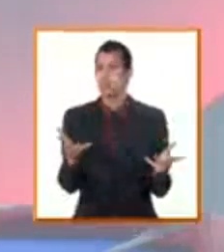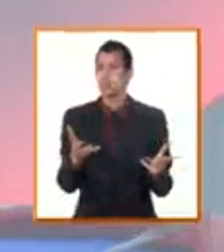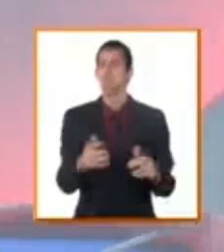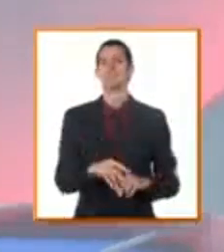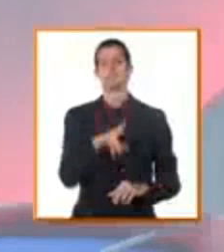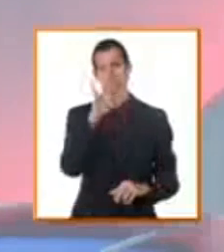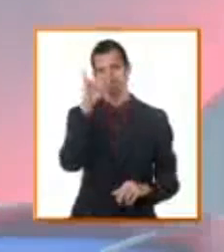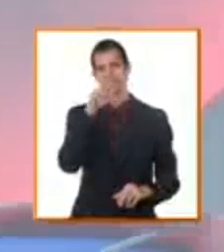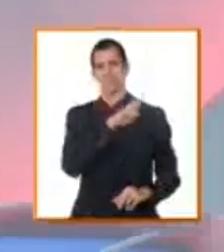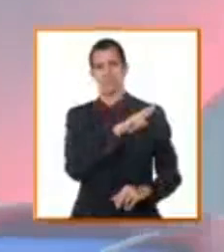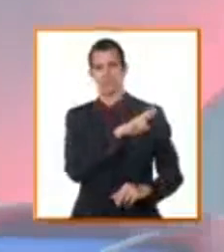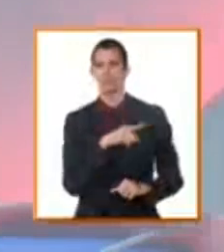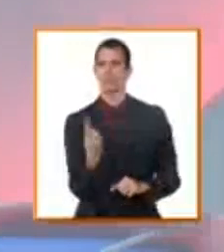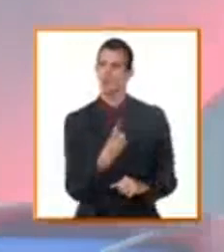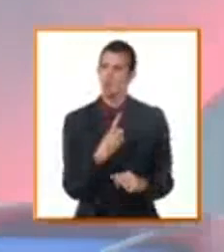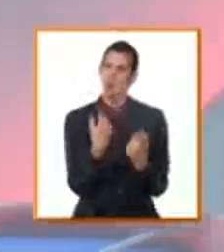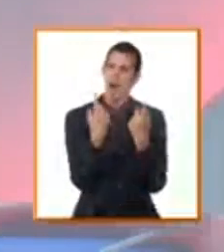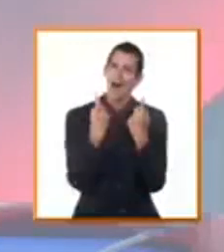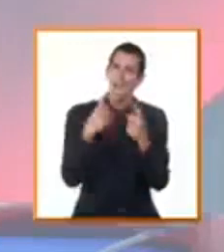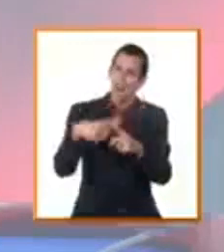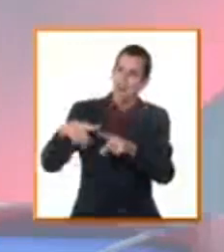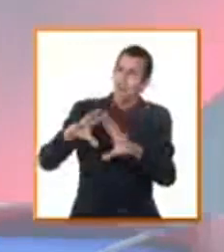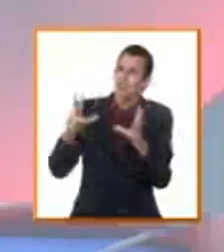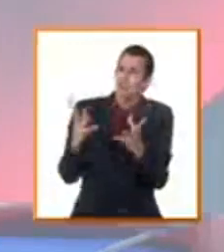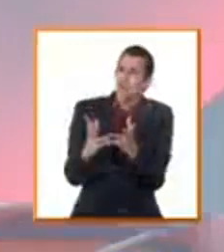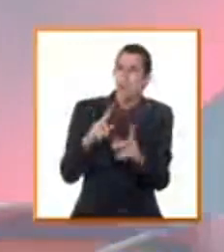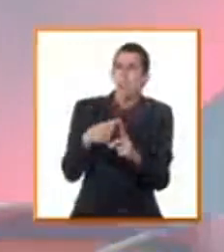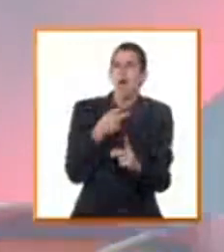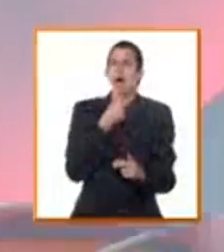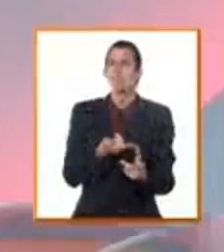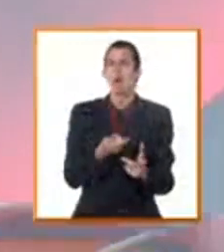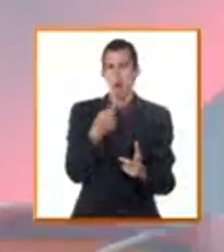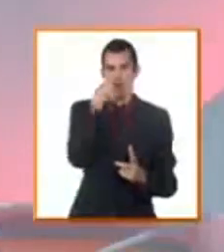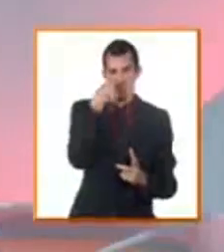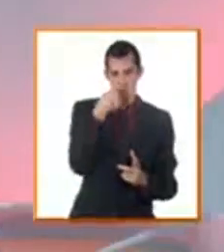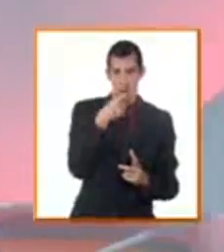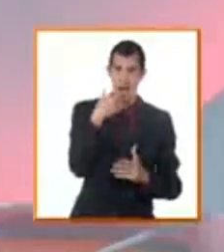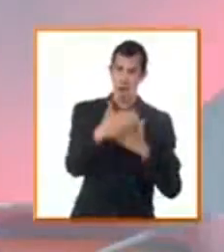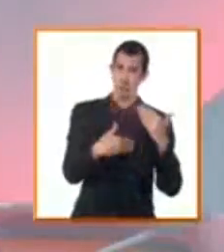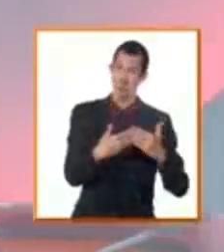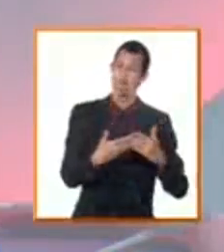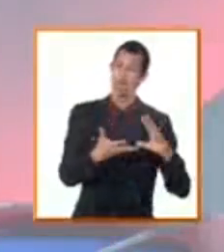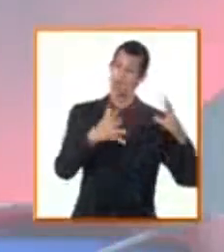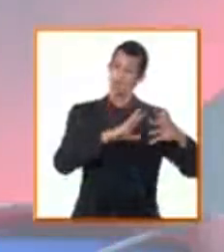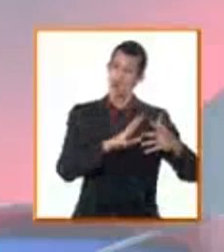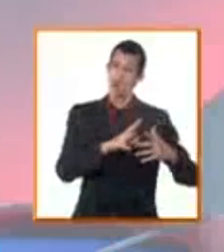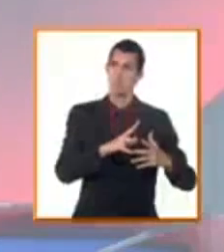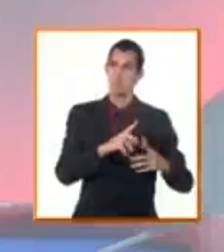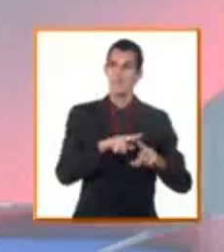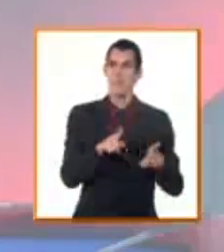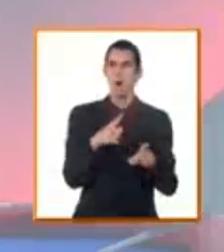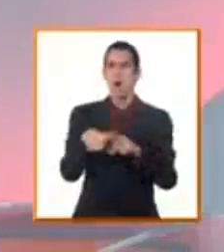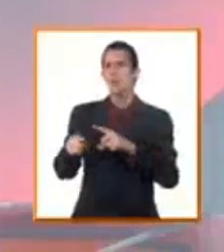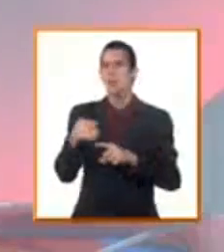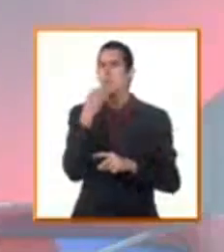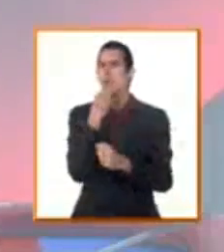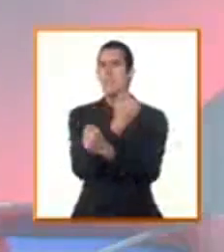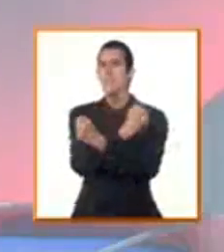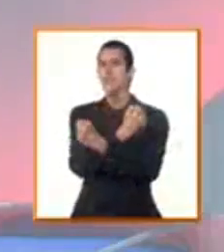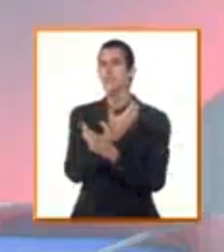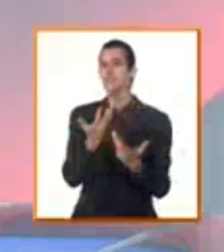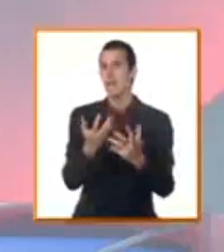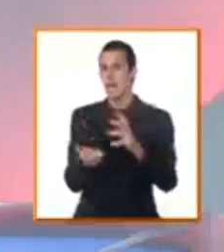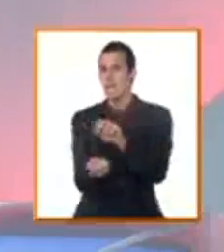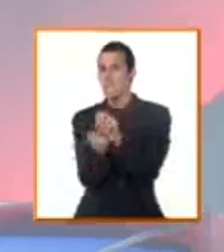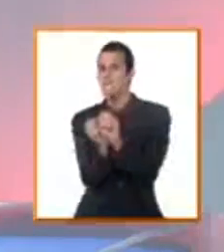para detectar la droga y también el tema de terrorismo, explosivos y todo lo que en materia de seguridad a la sociedad cubana nuestra nos